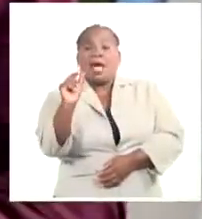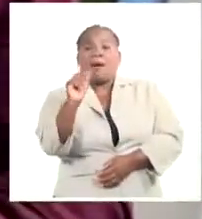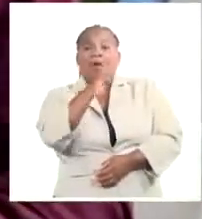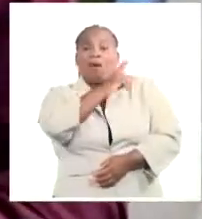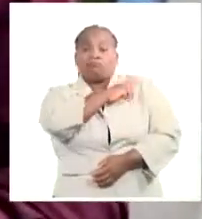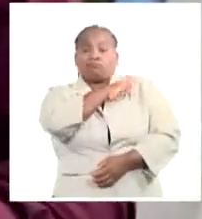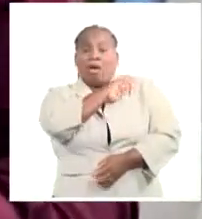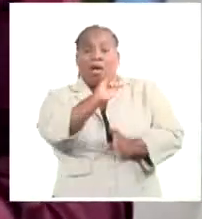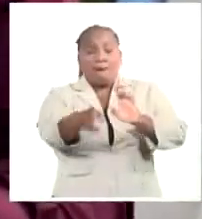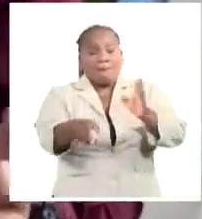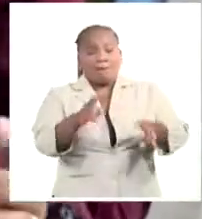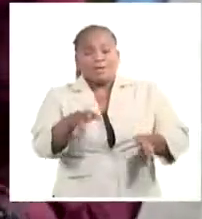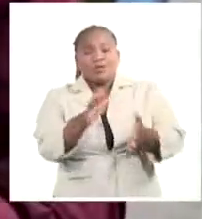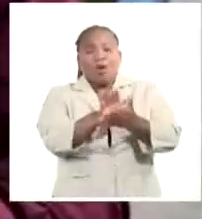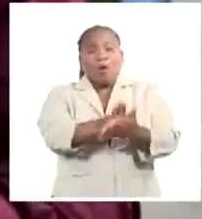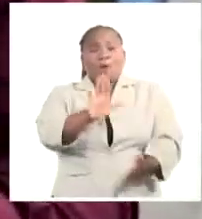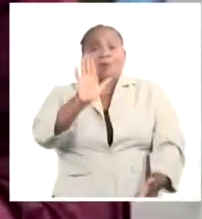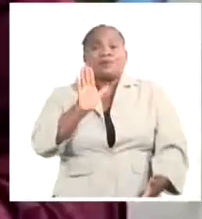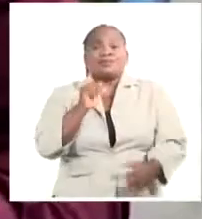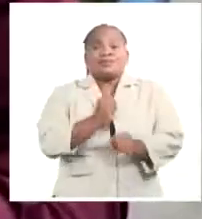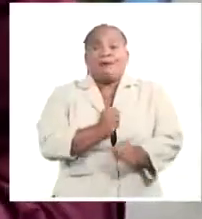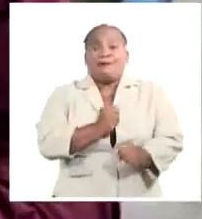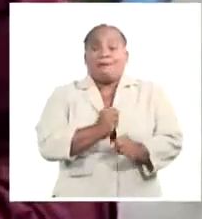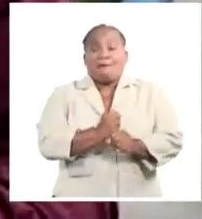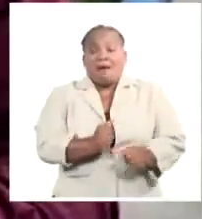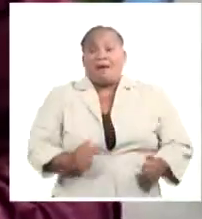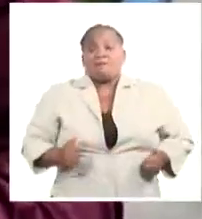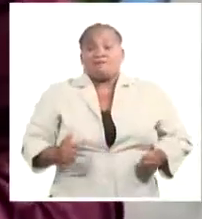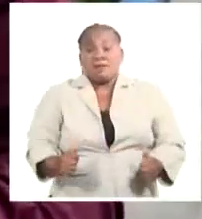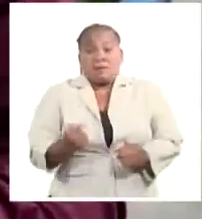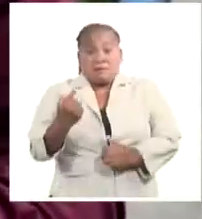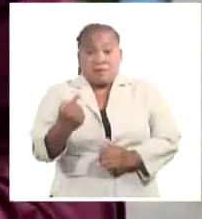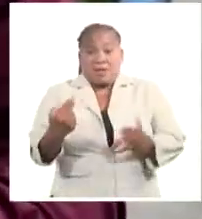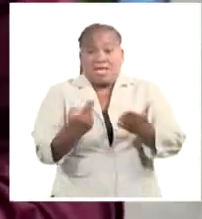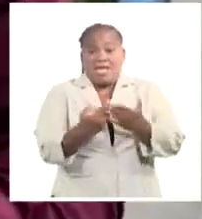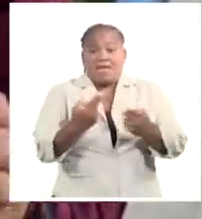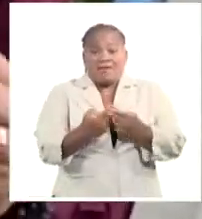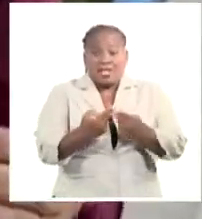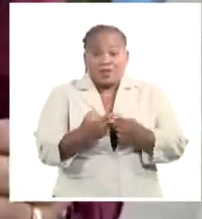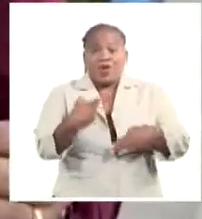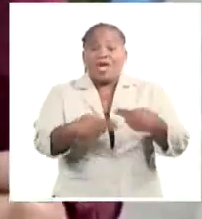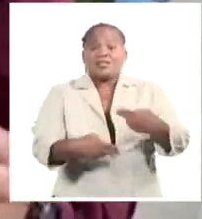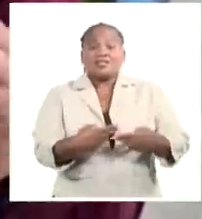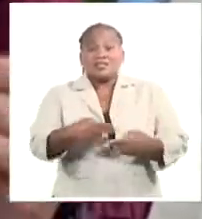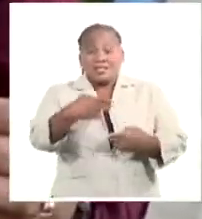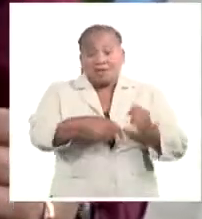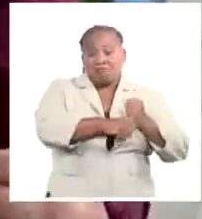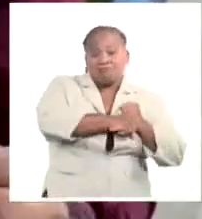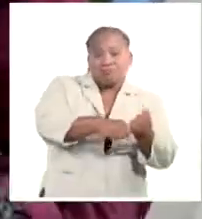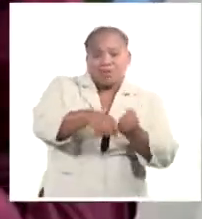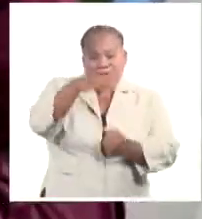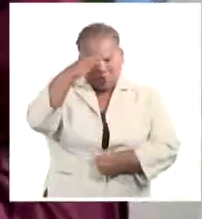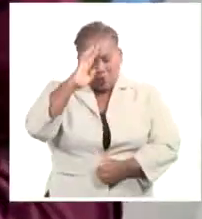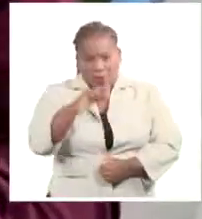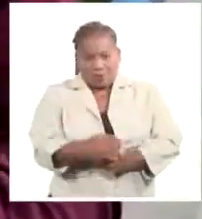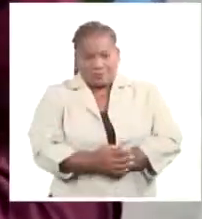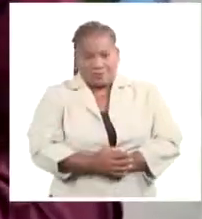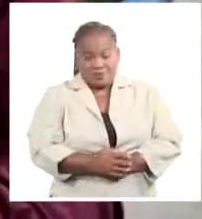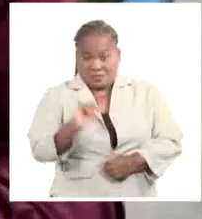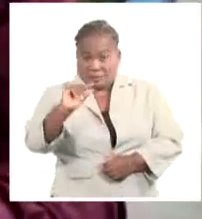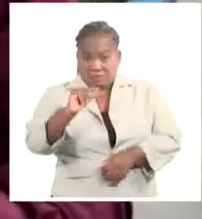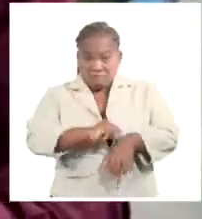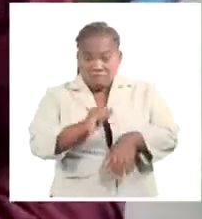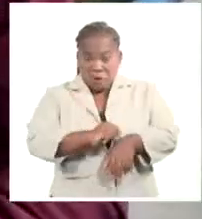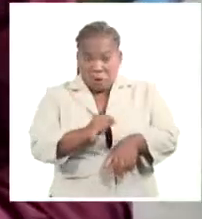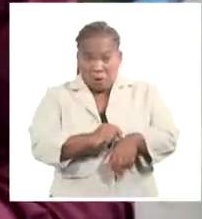el compromiso de trabajar lo mejor posible en esta primera Liga Élite del béisbol cubano. En solo minutos vamos a tener el juego